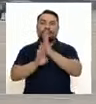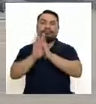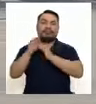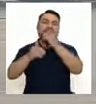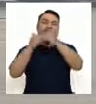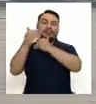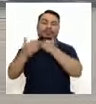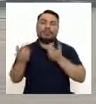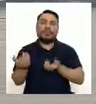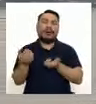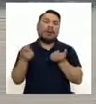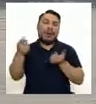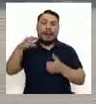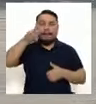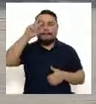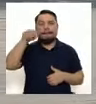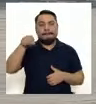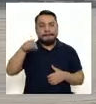su,